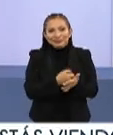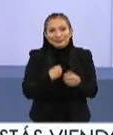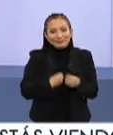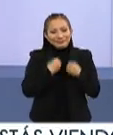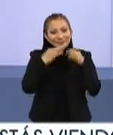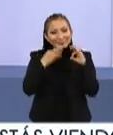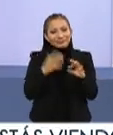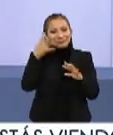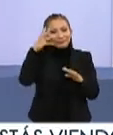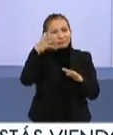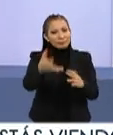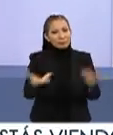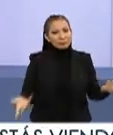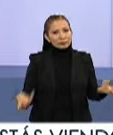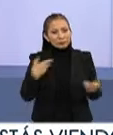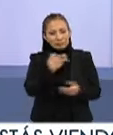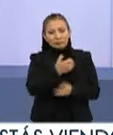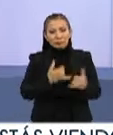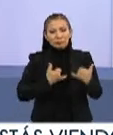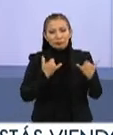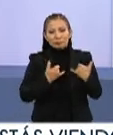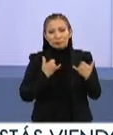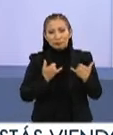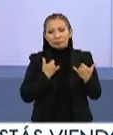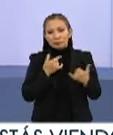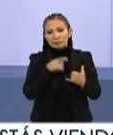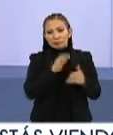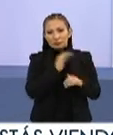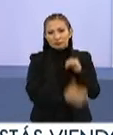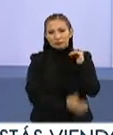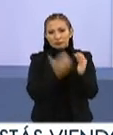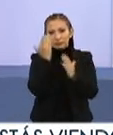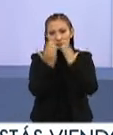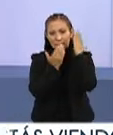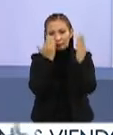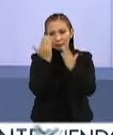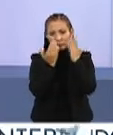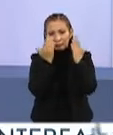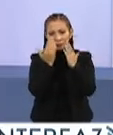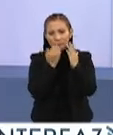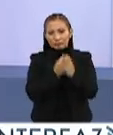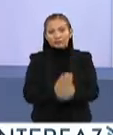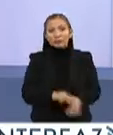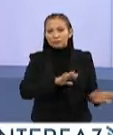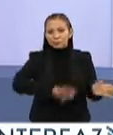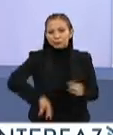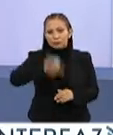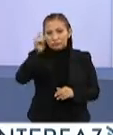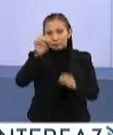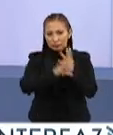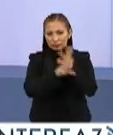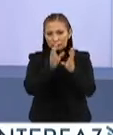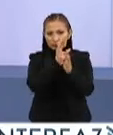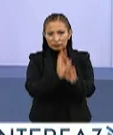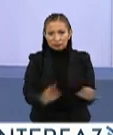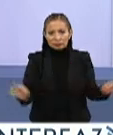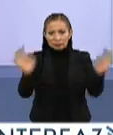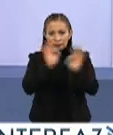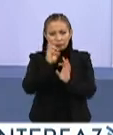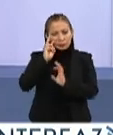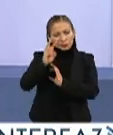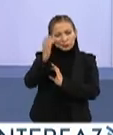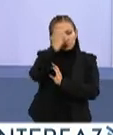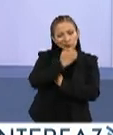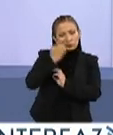de vida y en el futuro de estos jóvenes que acaban de salir de trabajar. Otra cuestión muy importante que se ha